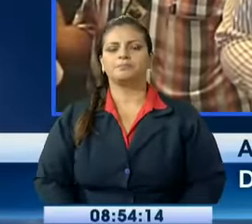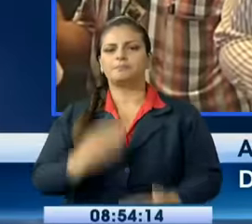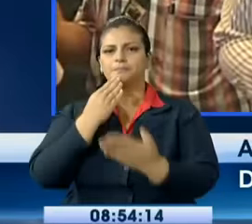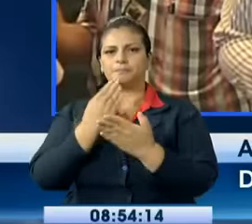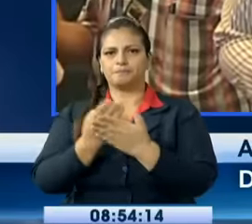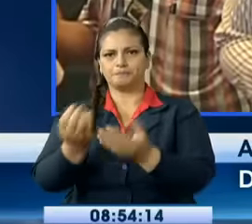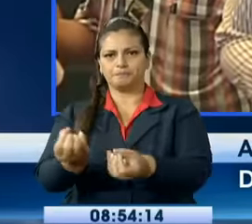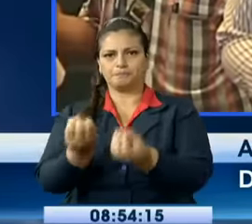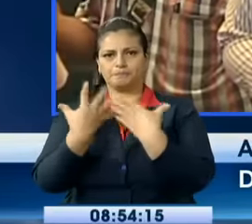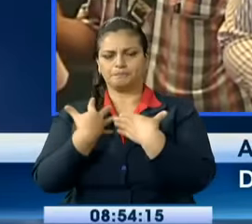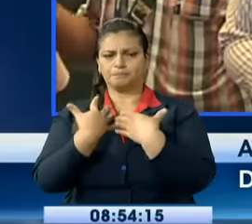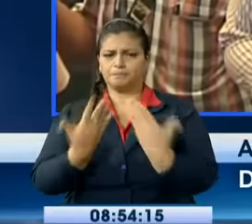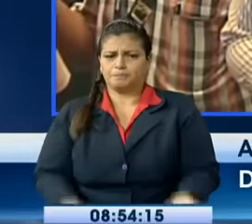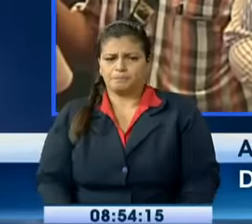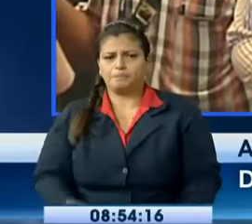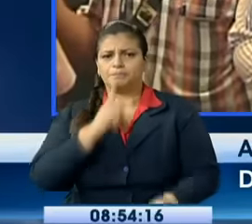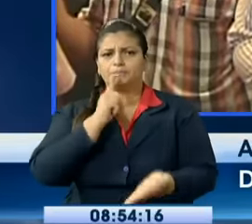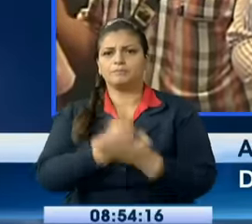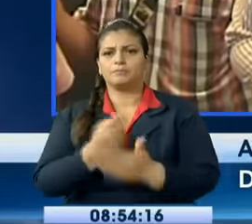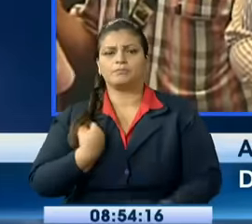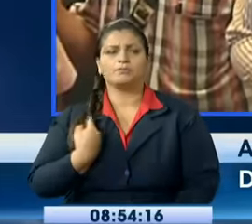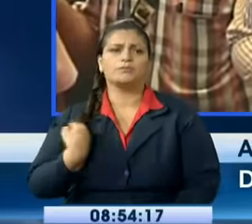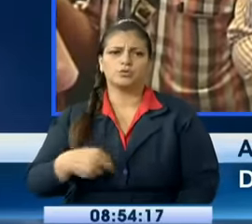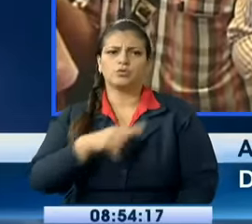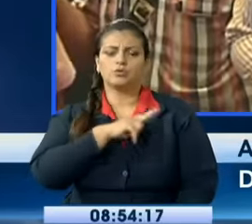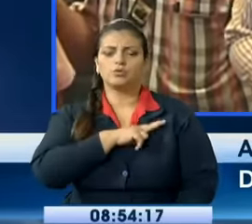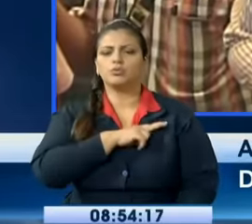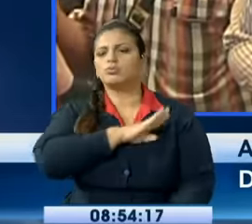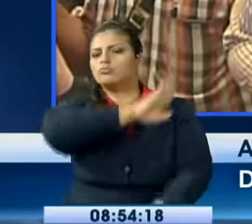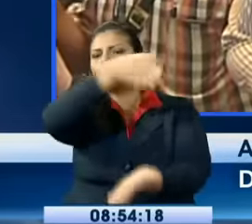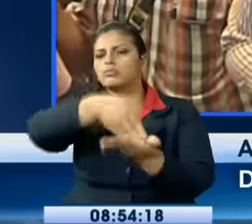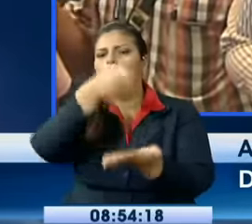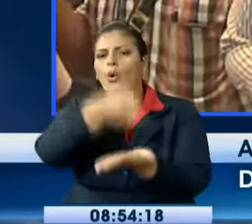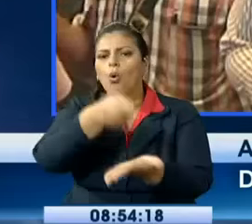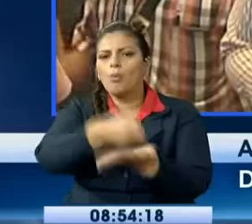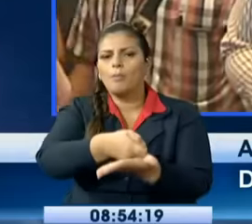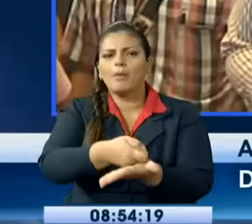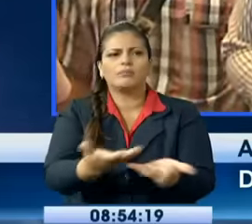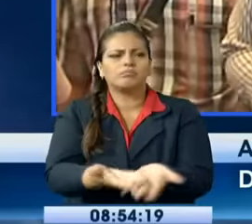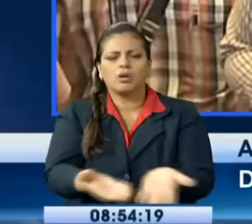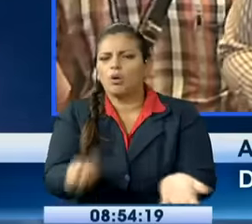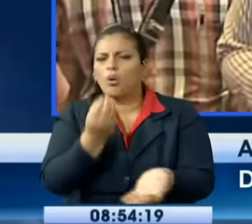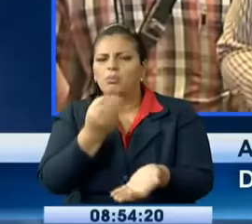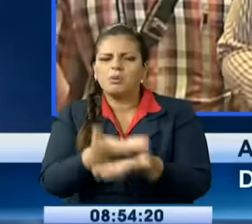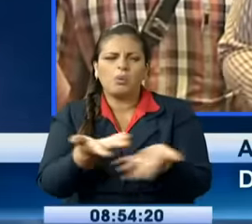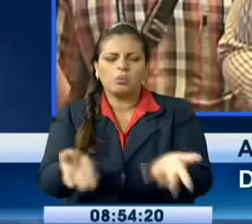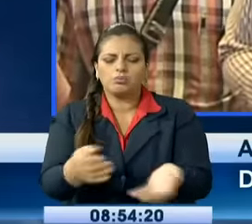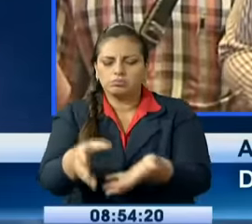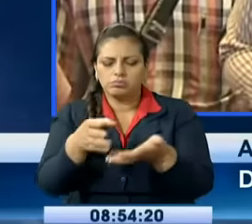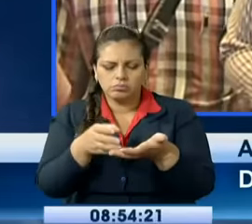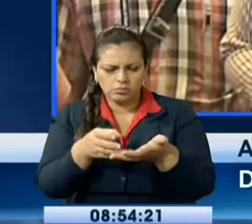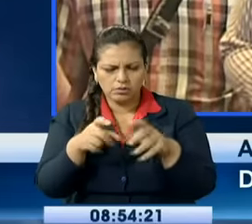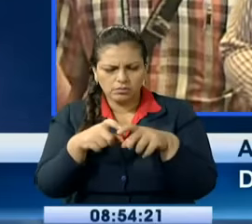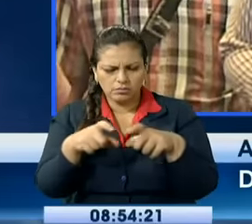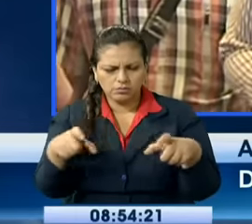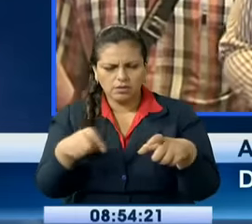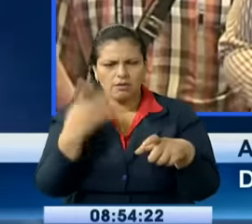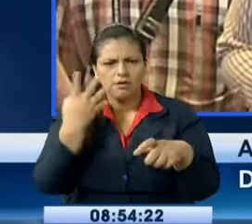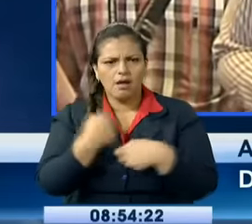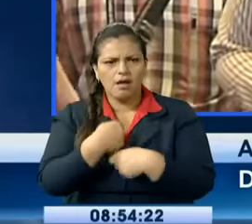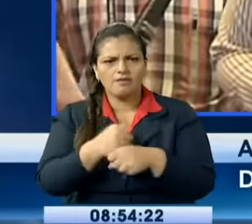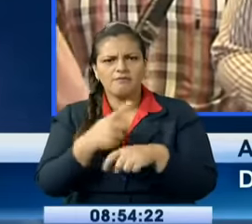es, nosotros como usuario debemos revisar antes de comprar la fecha de caducidad y si tiene registro sanitario. Gracias, Enrique, por esa información.